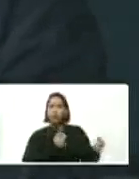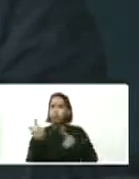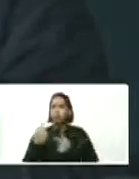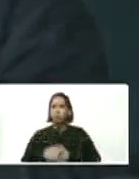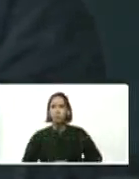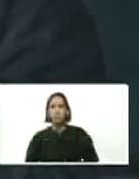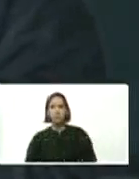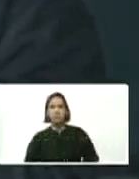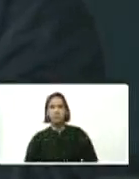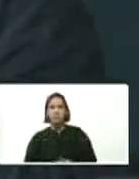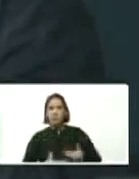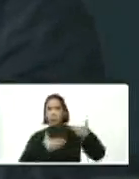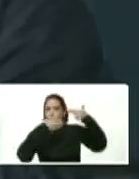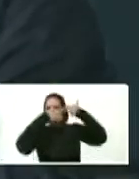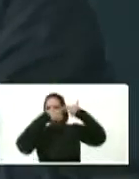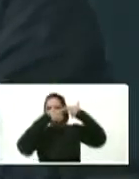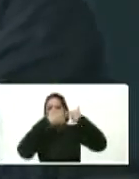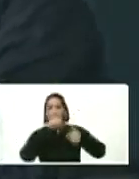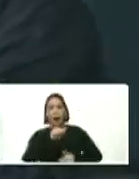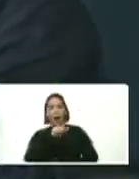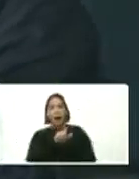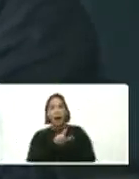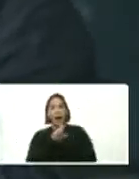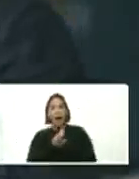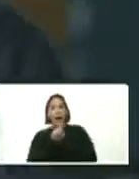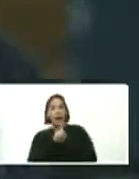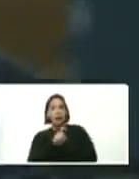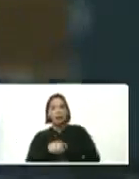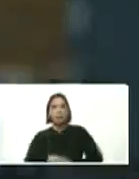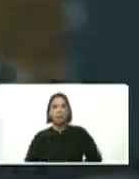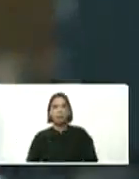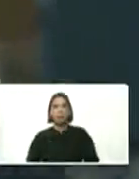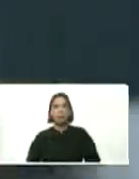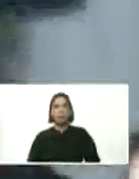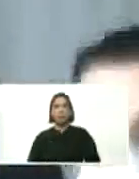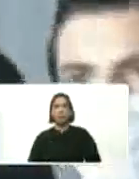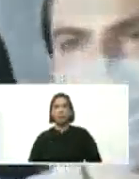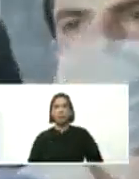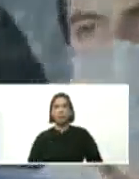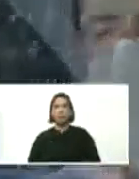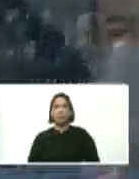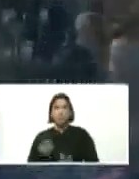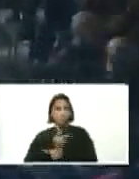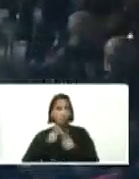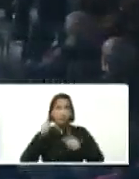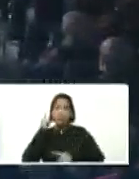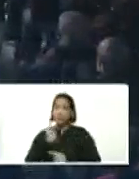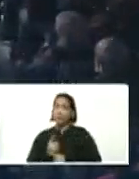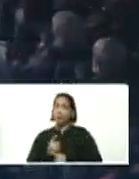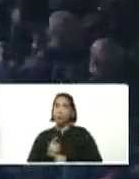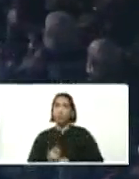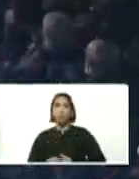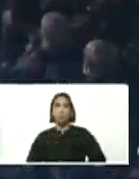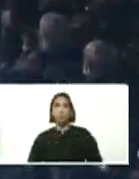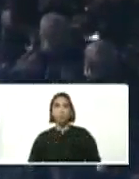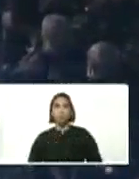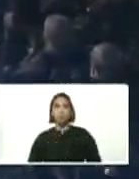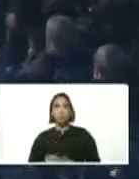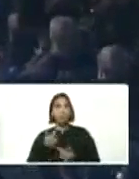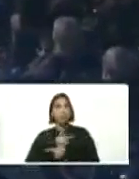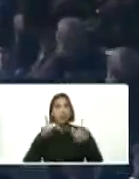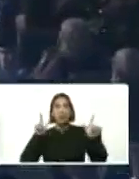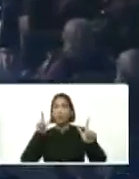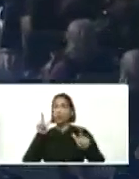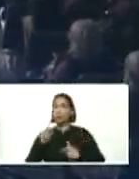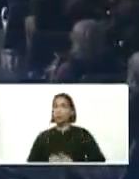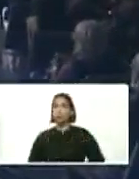fue secuestrado, Alex Saab, Free Alex Saab. Free Alex Saab, Free Alex Saab, Free Alex